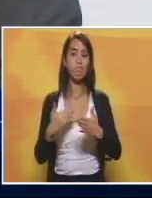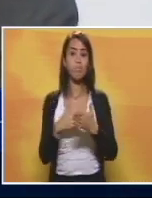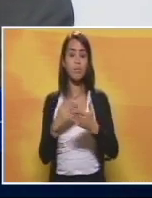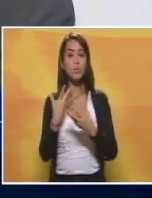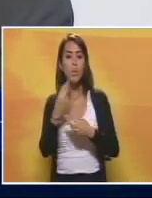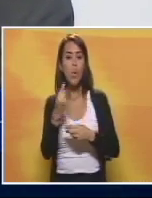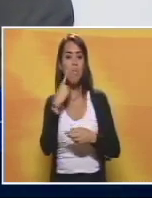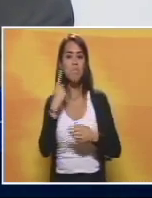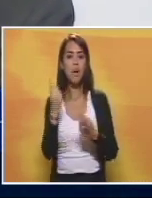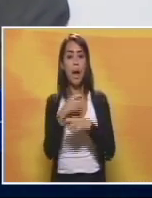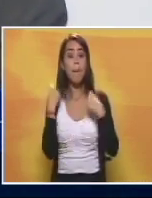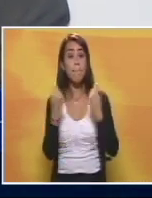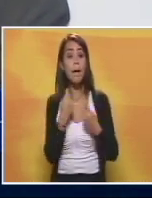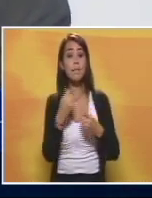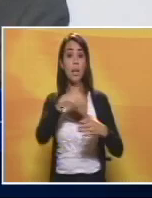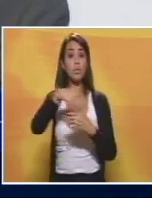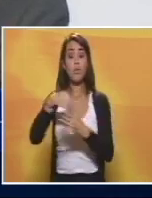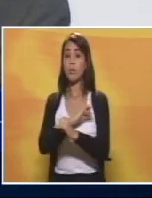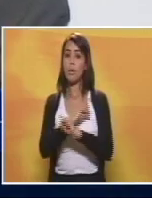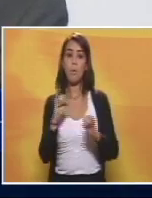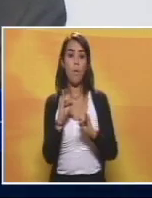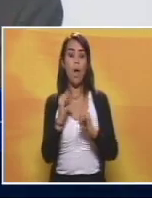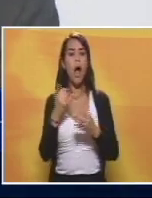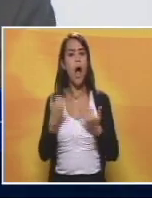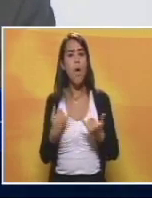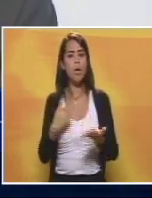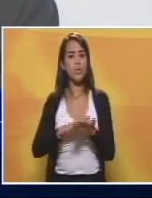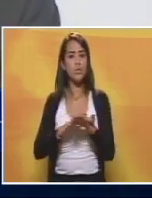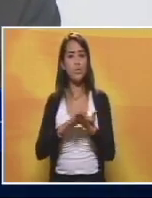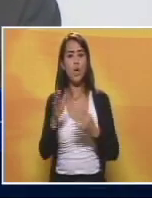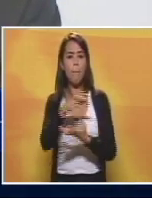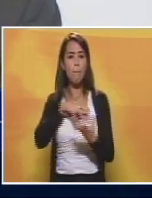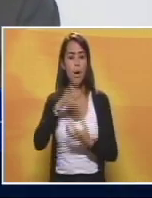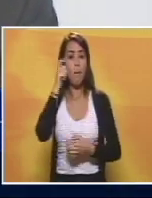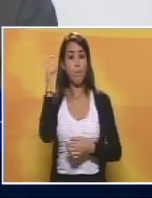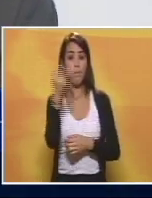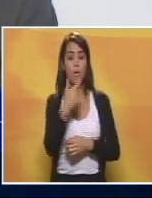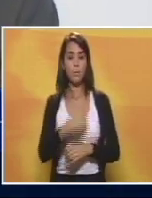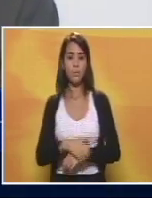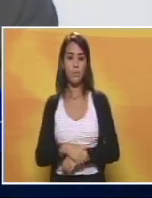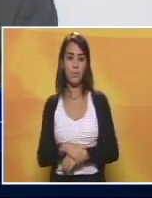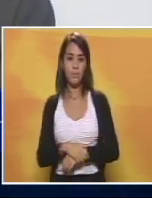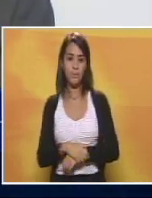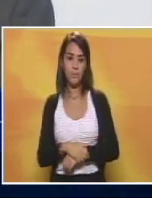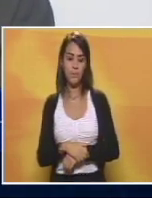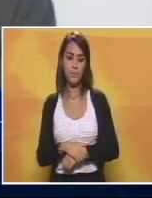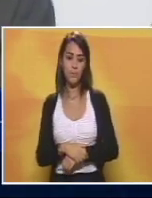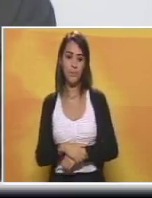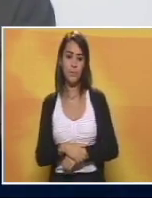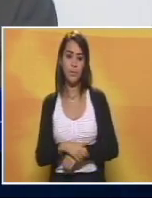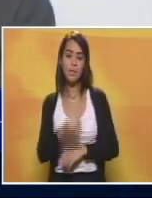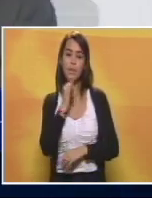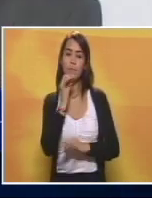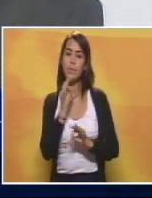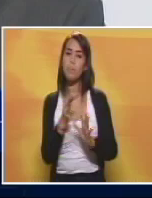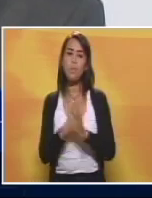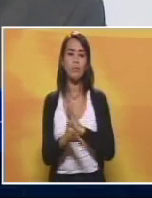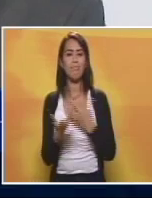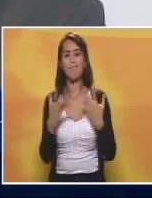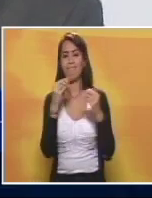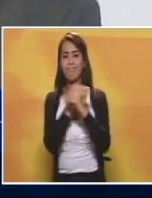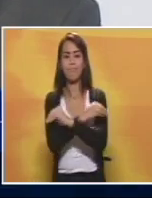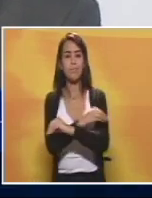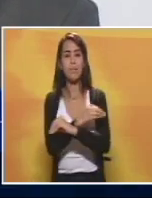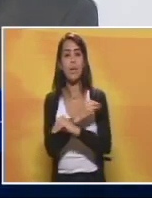electoral ahora a gobernar ahora a solucionar los problemas del pueblo ahora enfrentar calificó como incomprensible la actitud